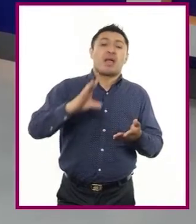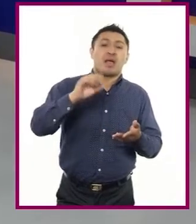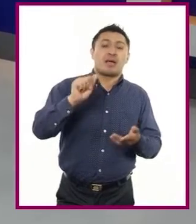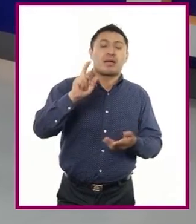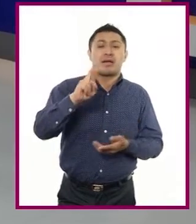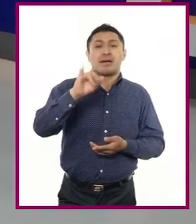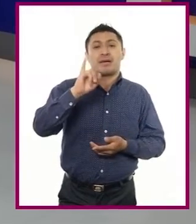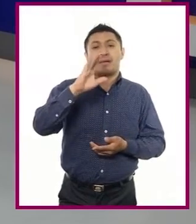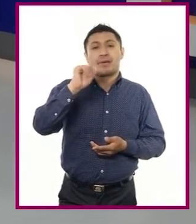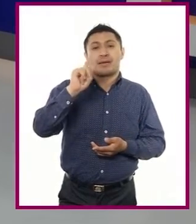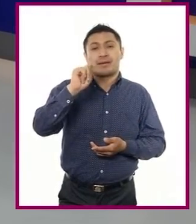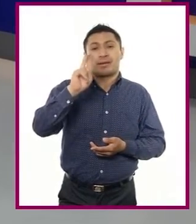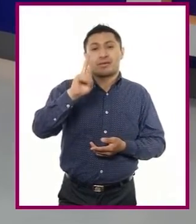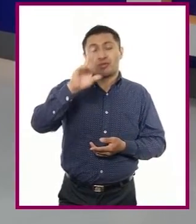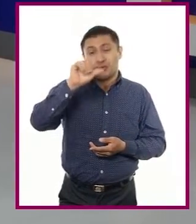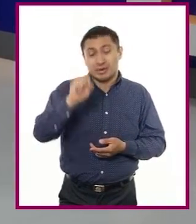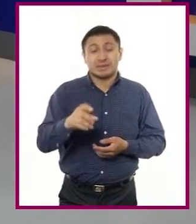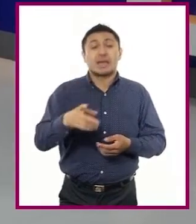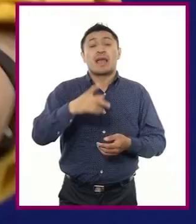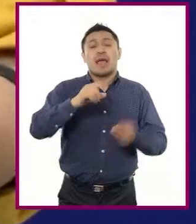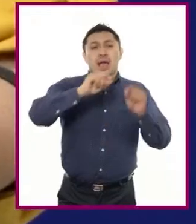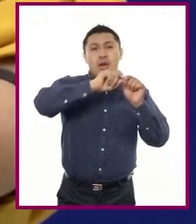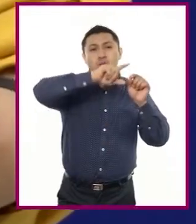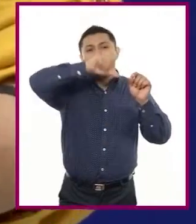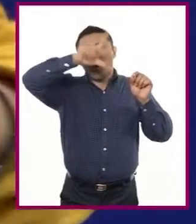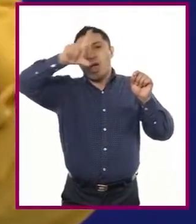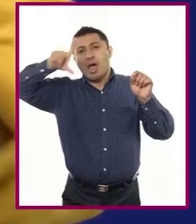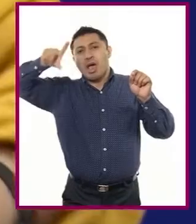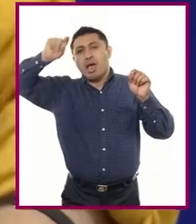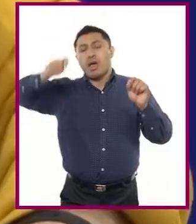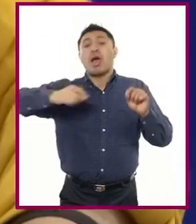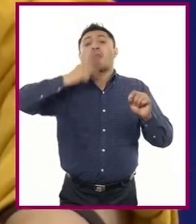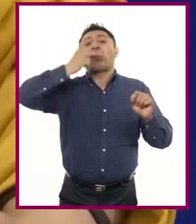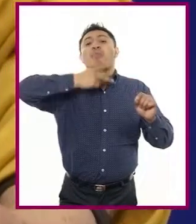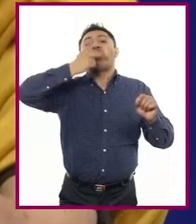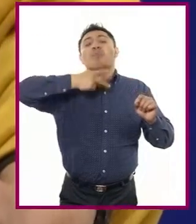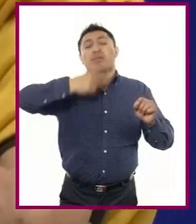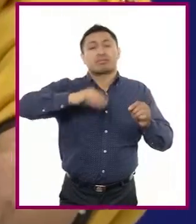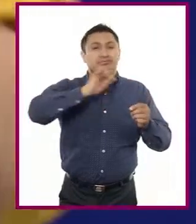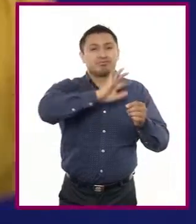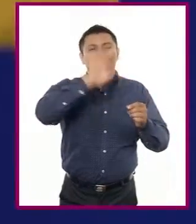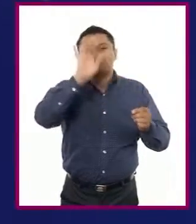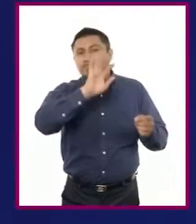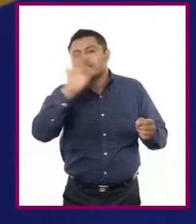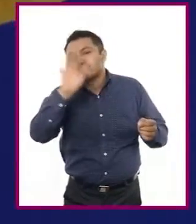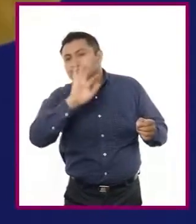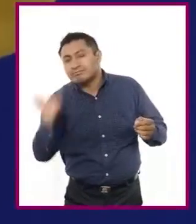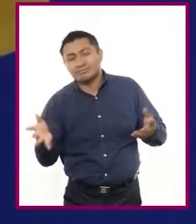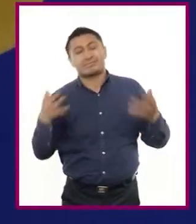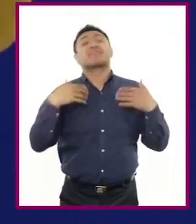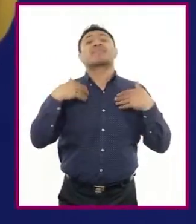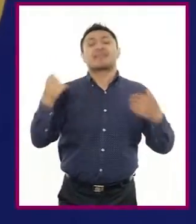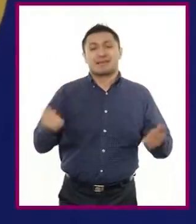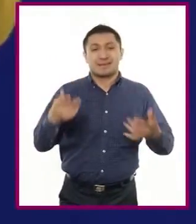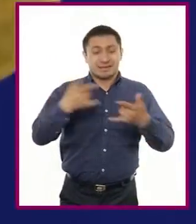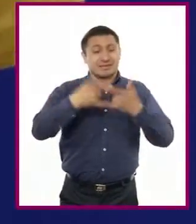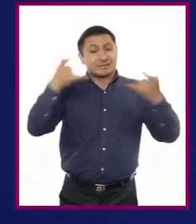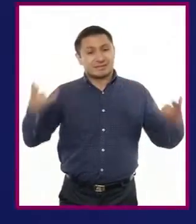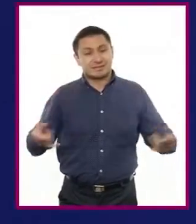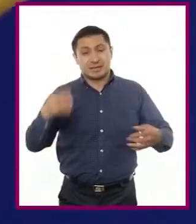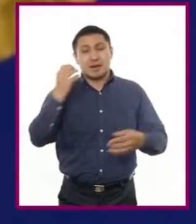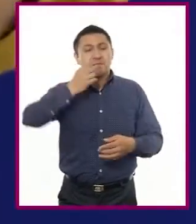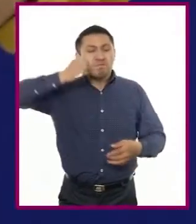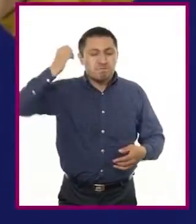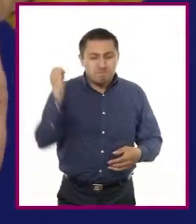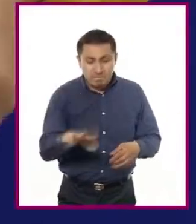caricaturas, con diálogos que, leídos en secuencia, componen un relato. Son fabulosas porque,